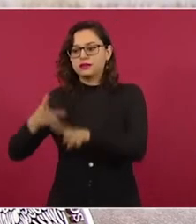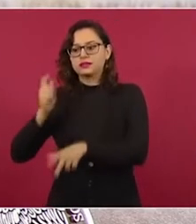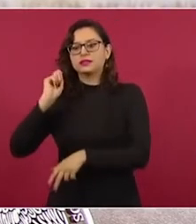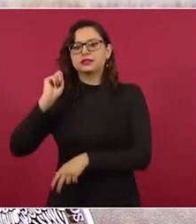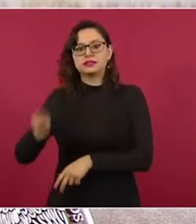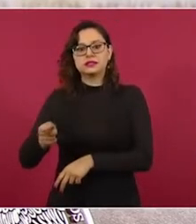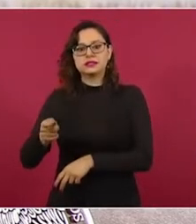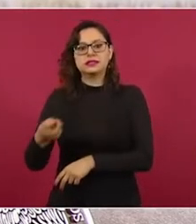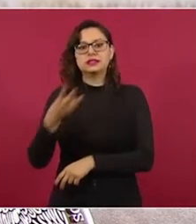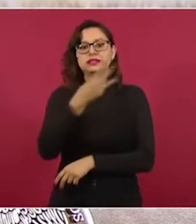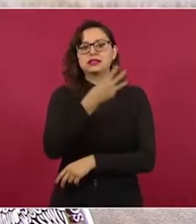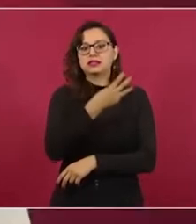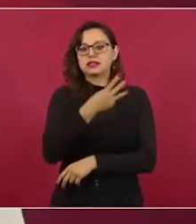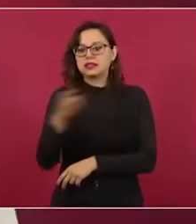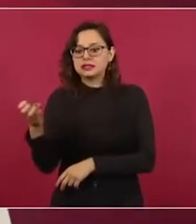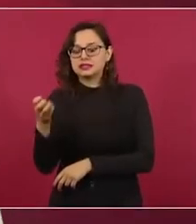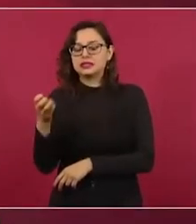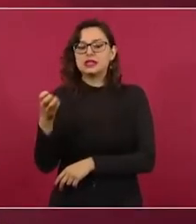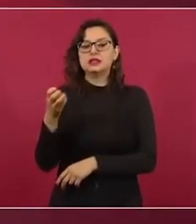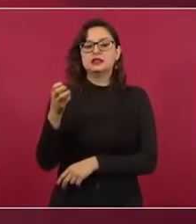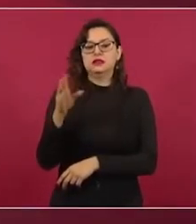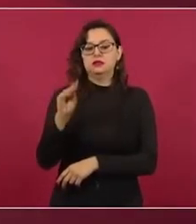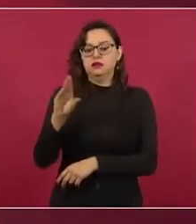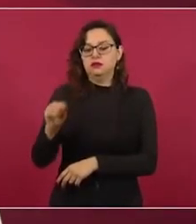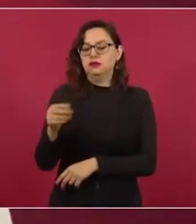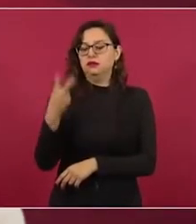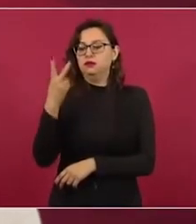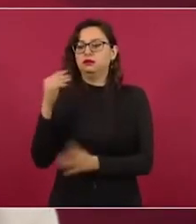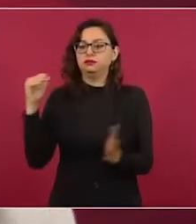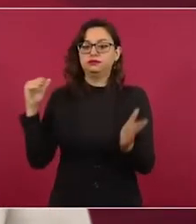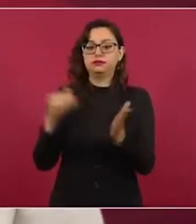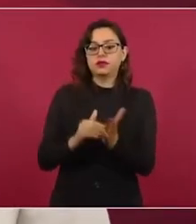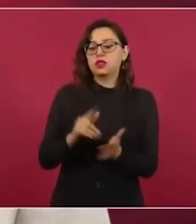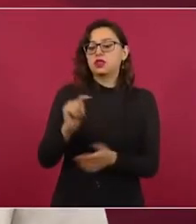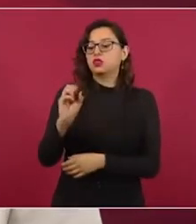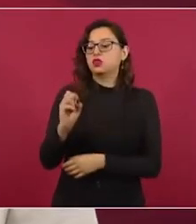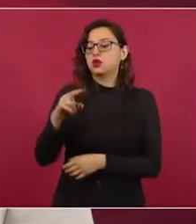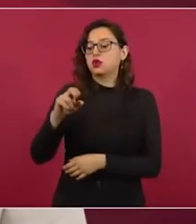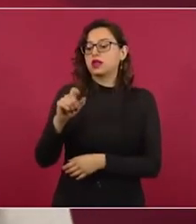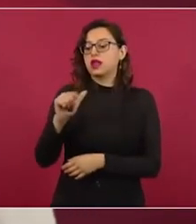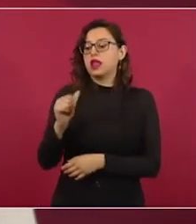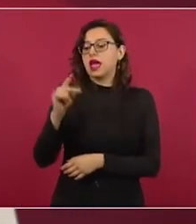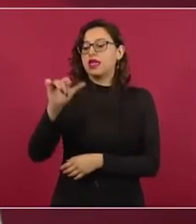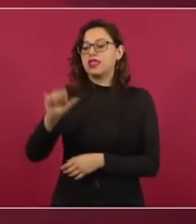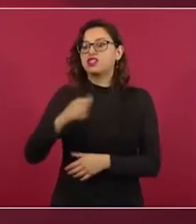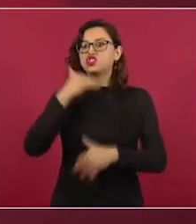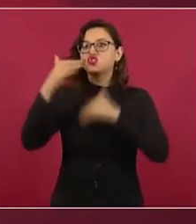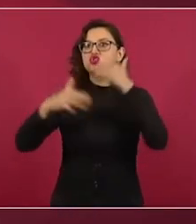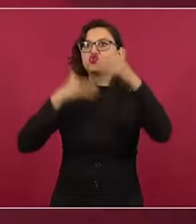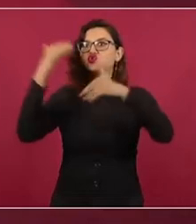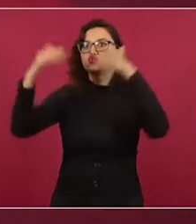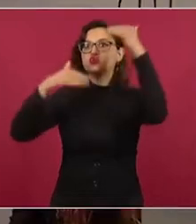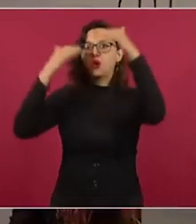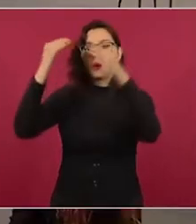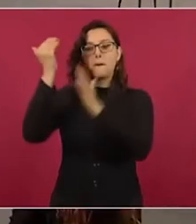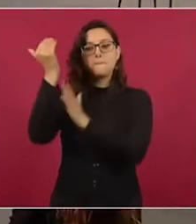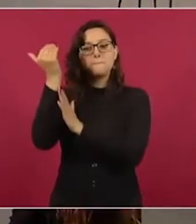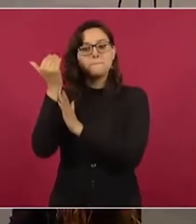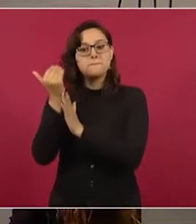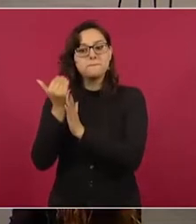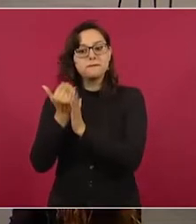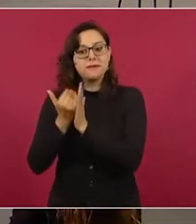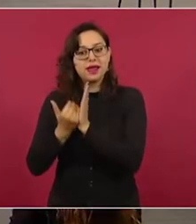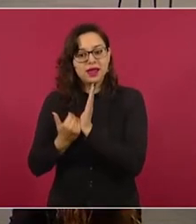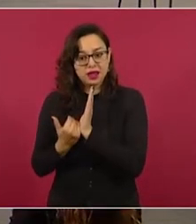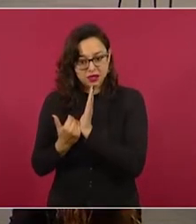392,000 toneladas de dióxido de carbono en la atmósfera a 2030. En la construcción del